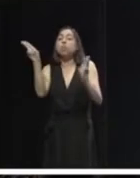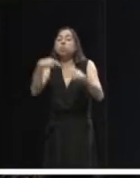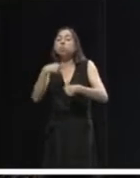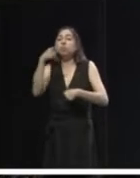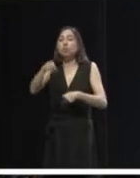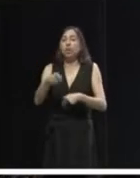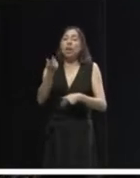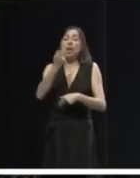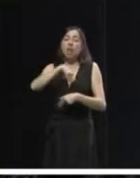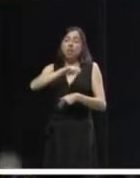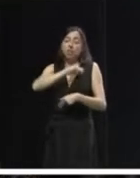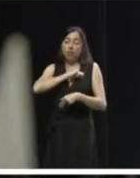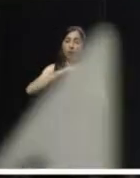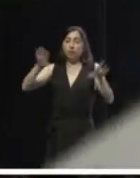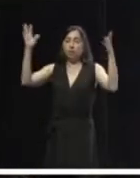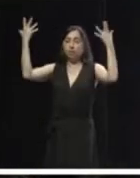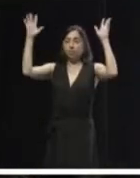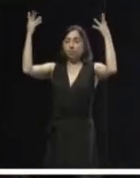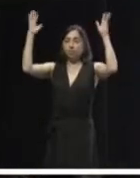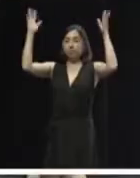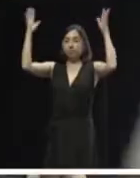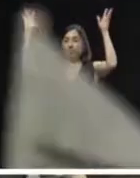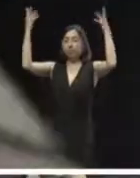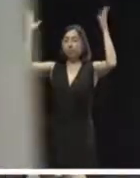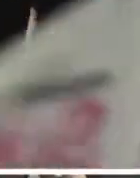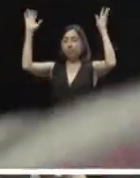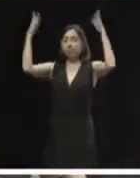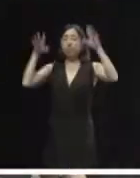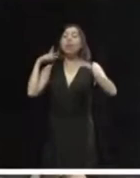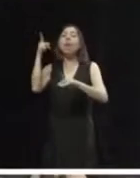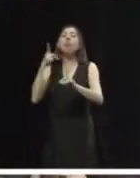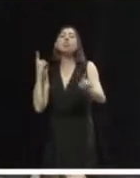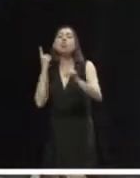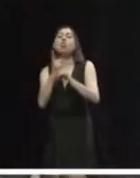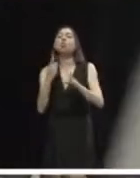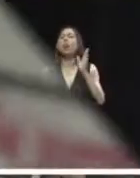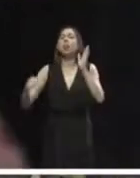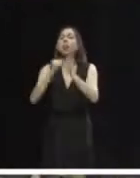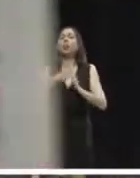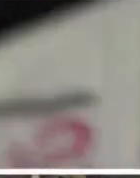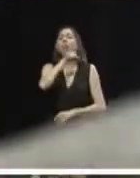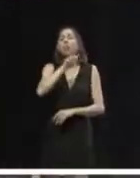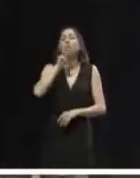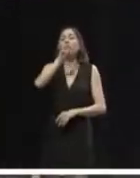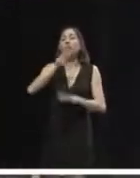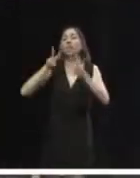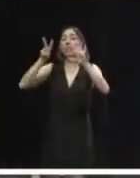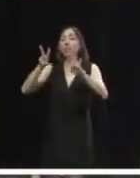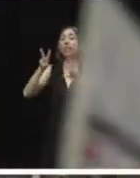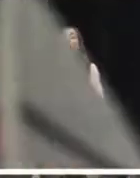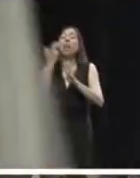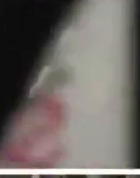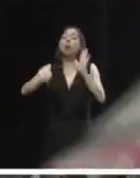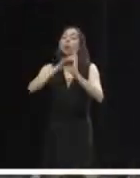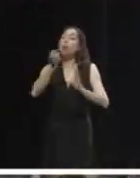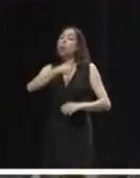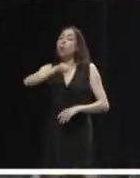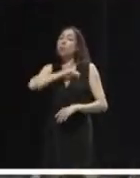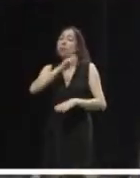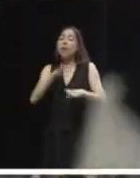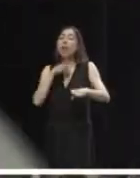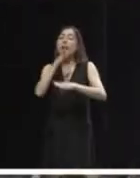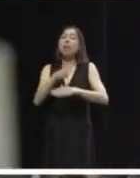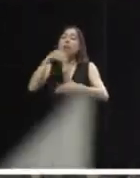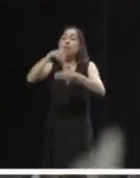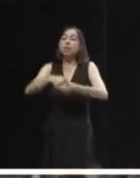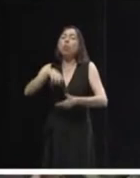vienen, querido Pérez Royo, están en contra del artículo 137 de la Constitución española. Salid a votar por vuestros derechos